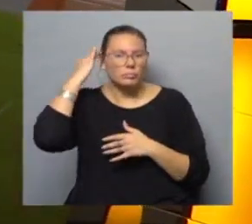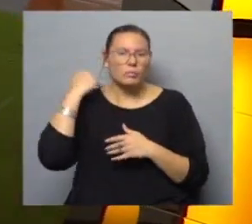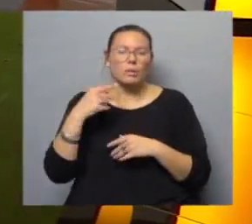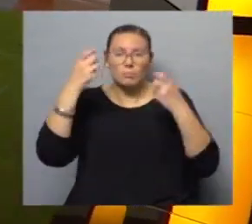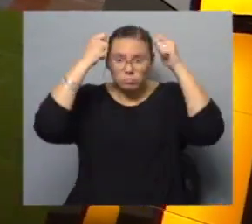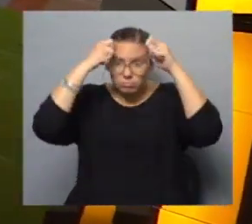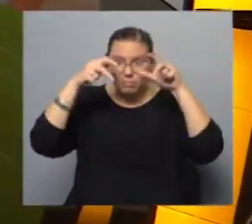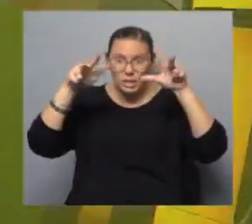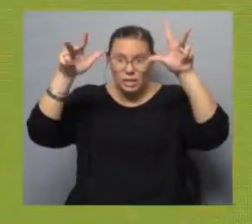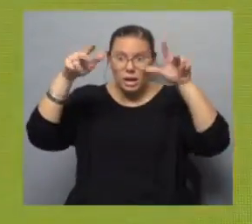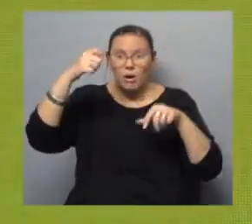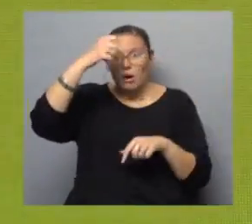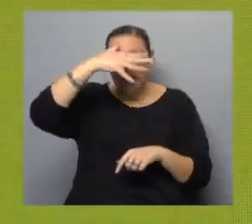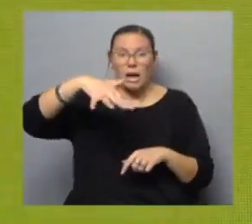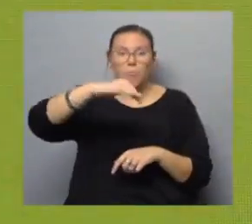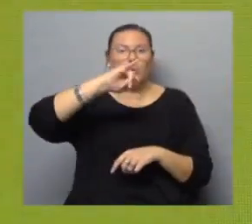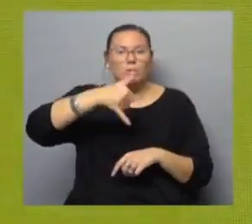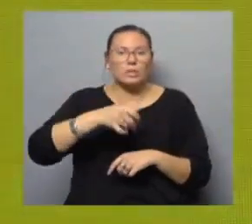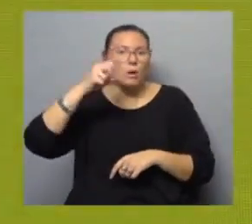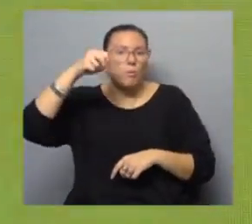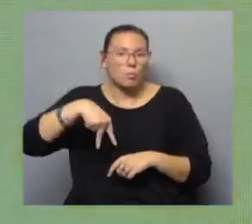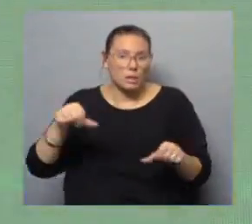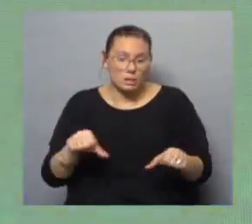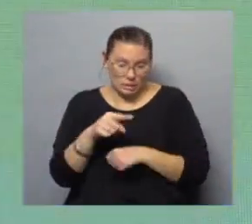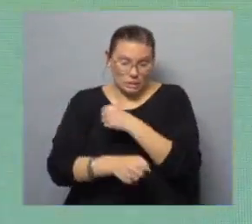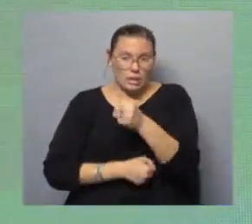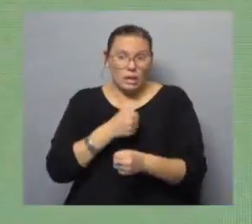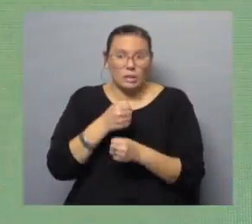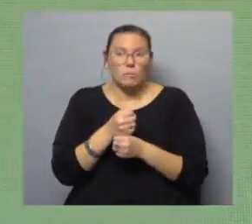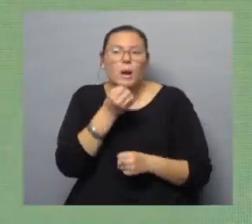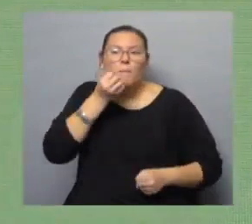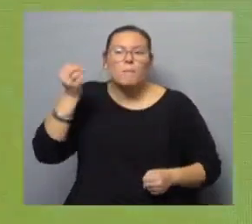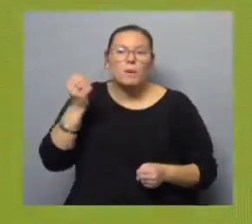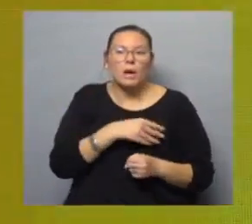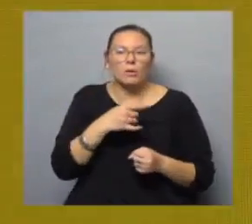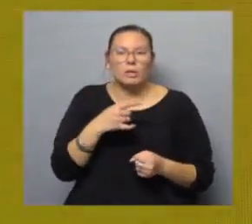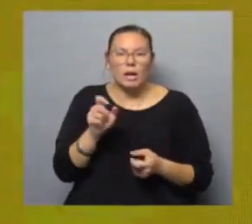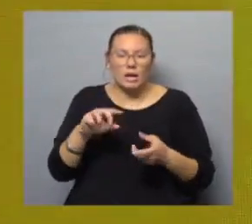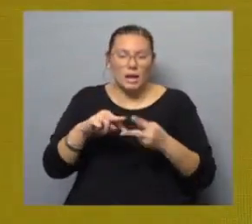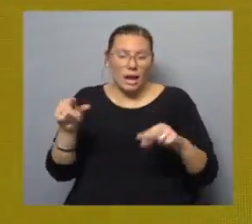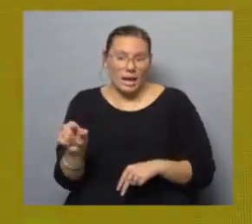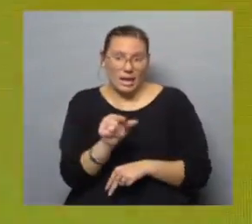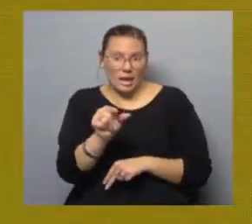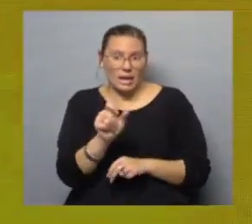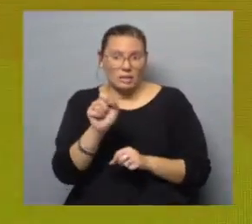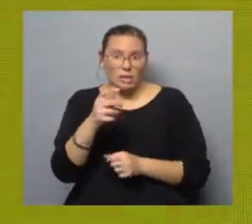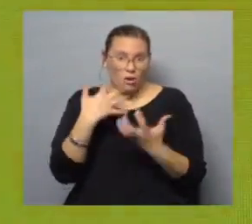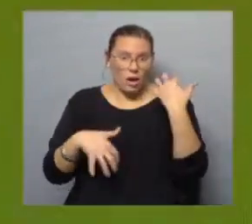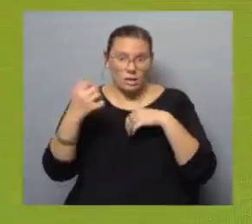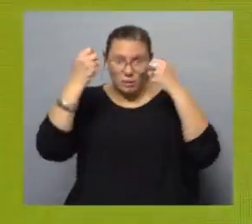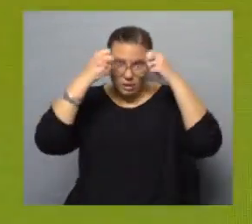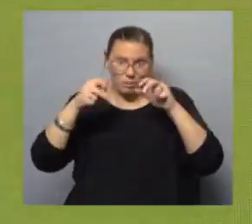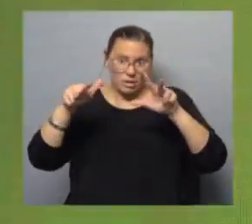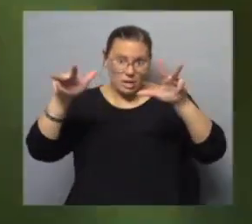de campo. Sí, vamos a hablar de un plan que se realizó este año para mejorar la variabilidad genética de los venados de